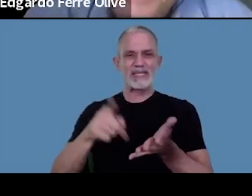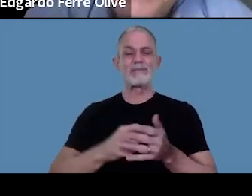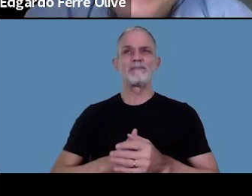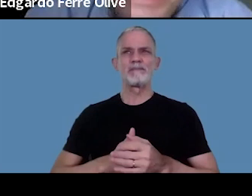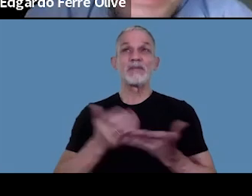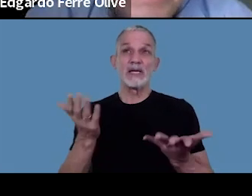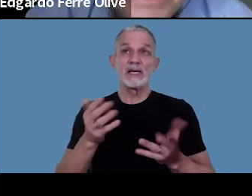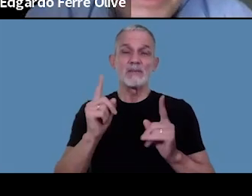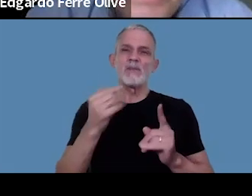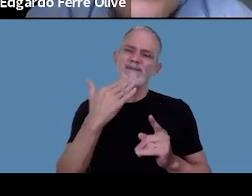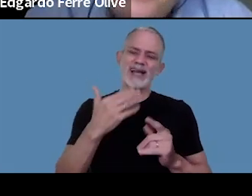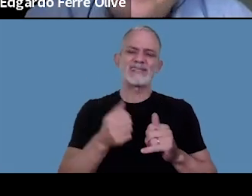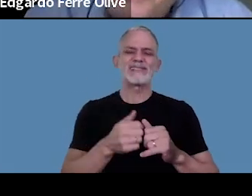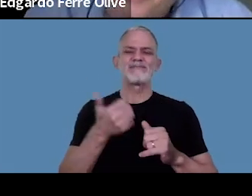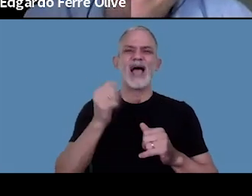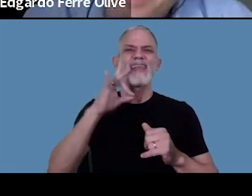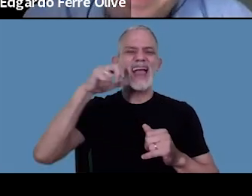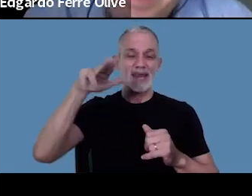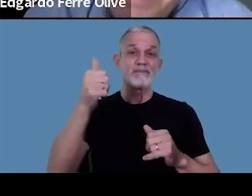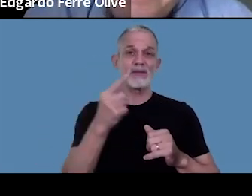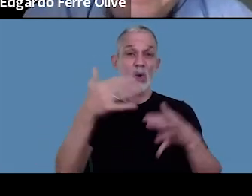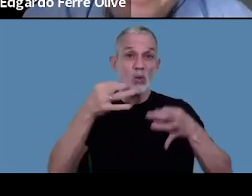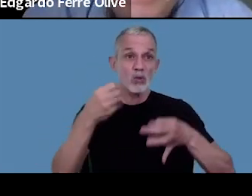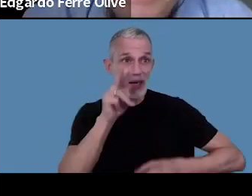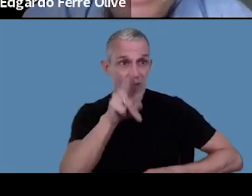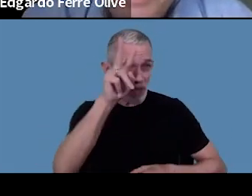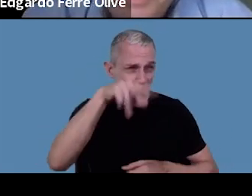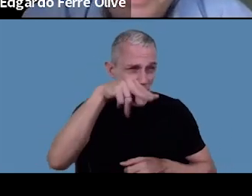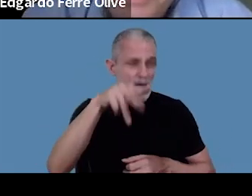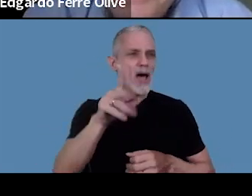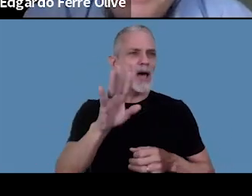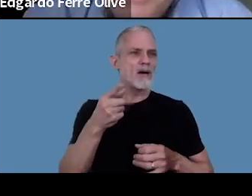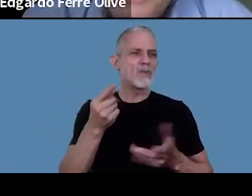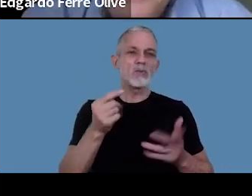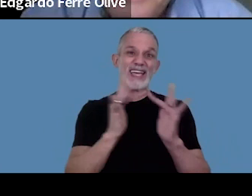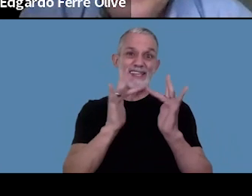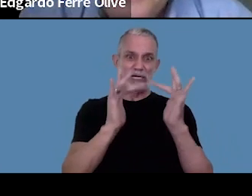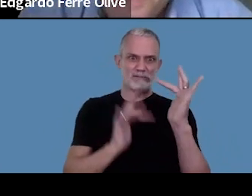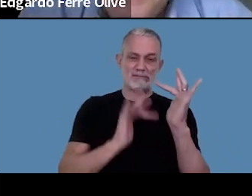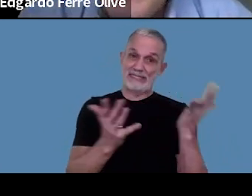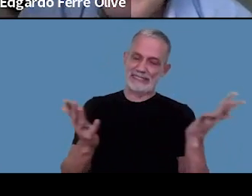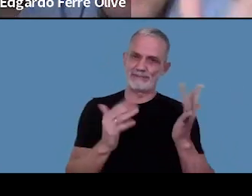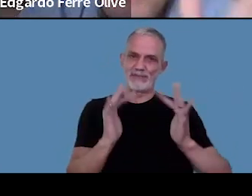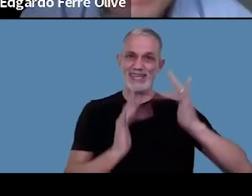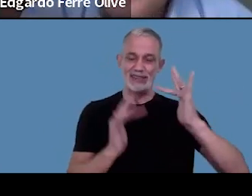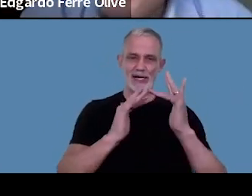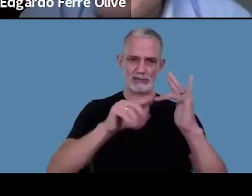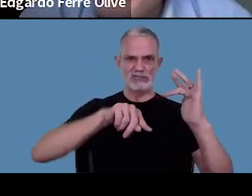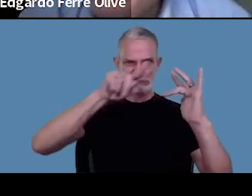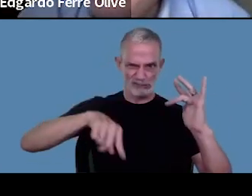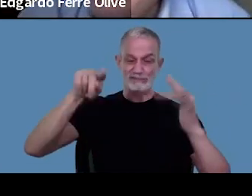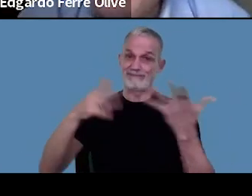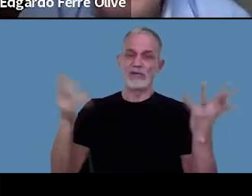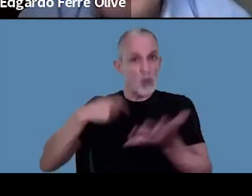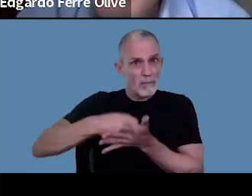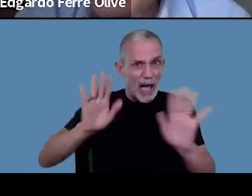estaba, gracias Adriana, porque sabes que justo estaba viendo que estoy medio flojo de internet, porque dice internet es inestable. Pero yo pago, tengo